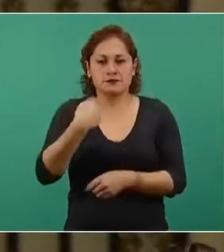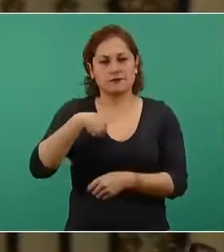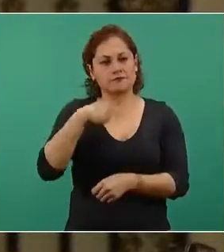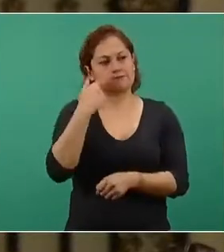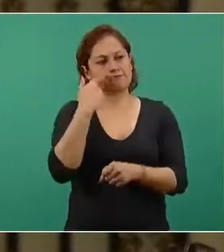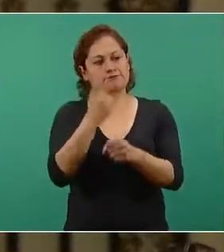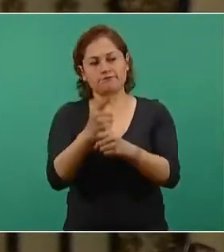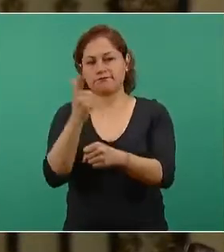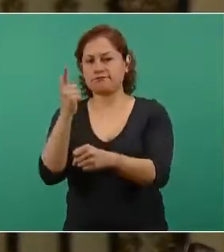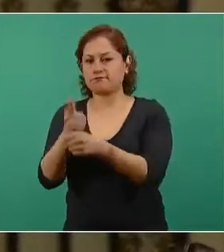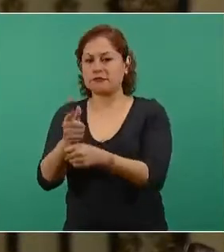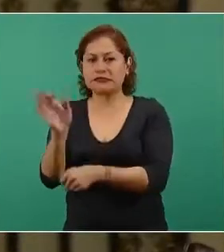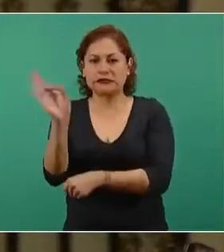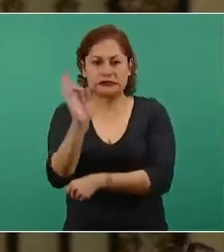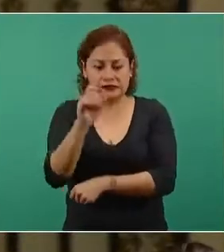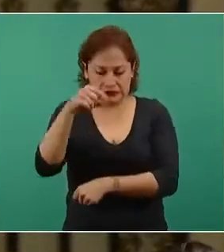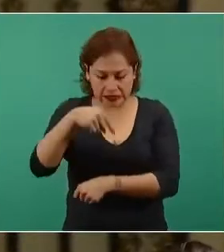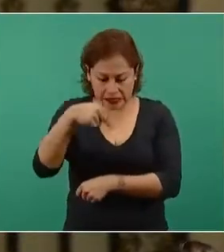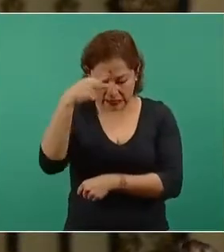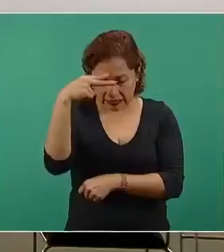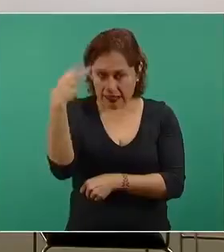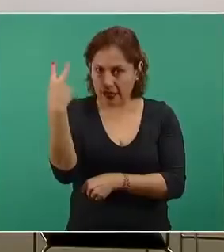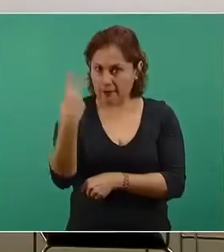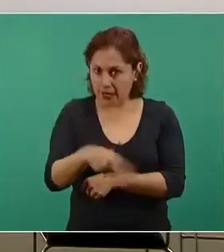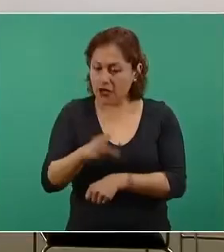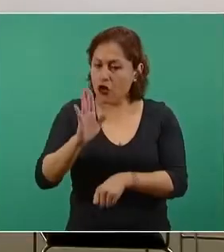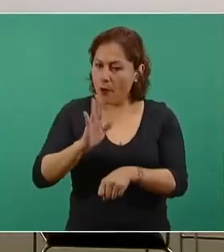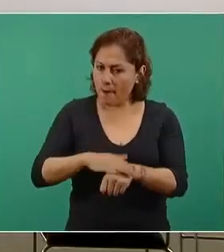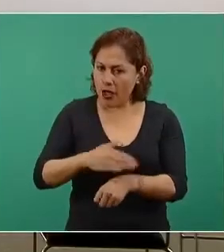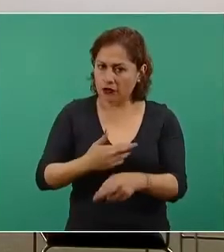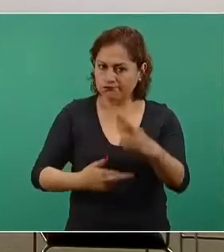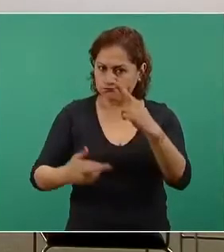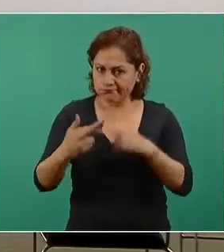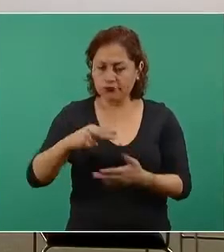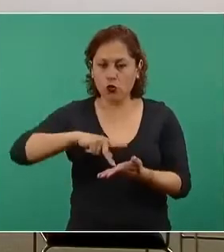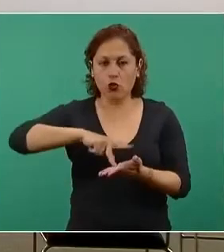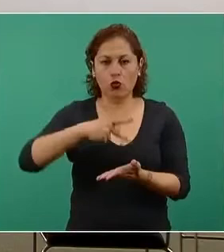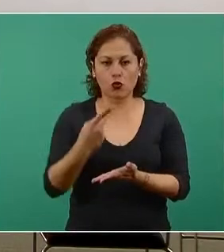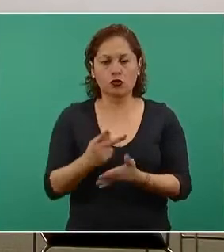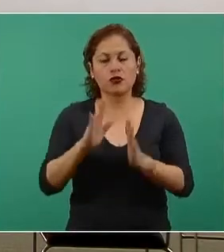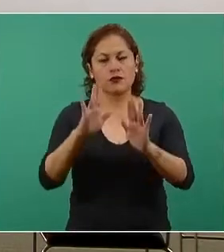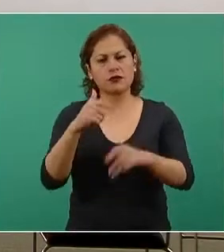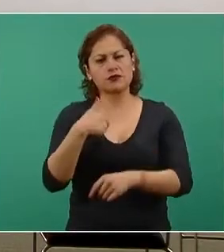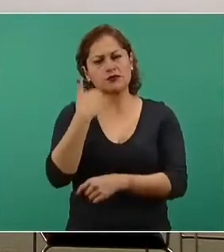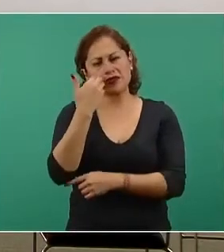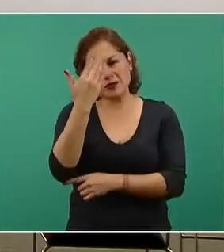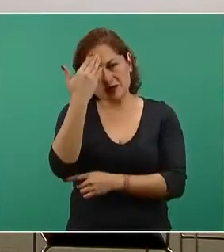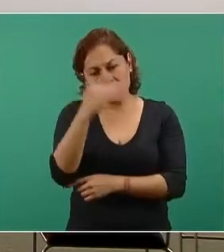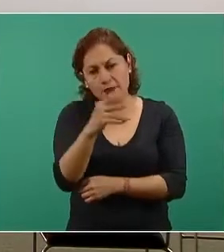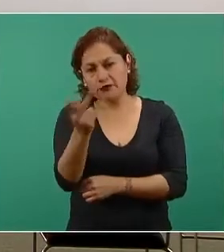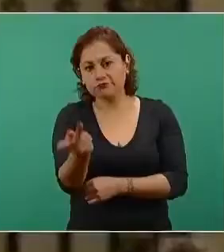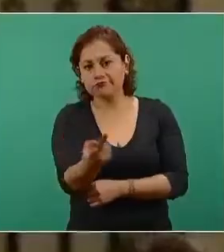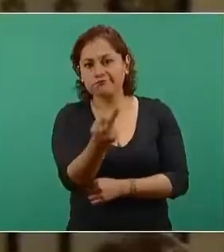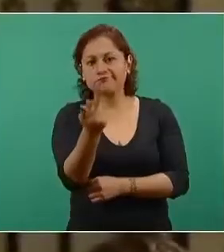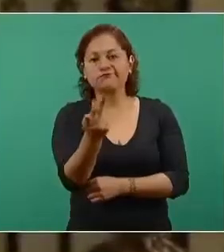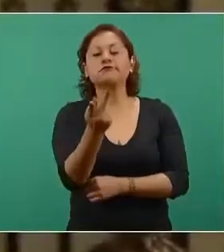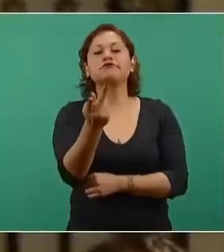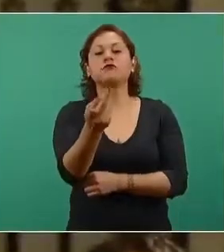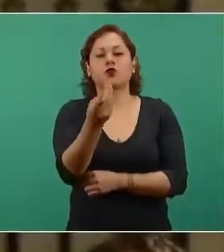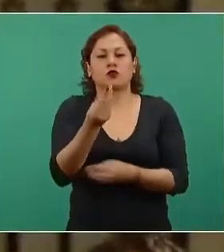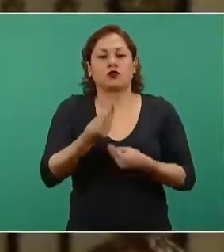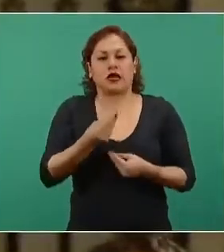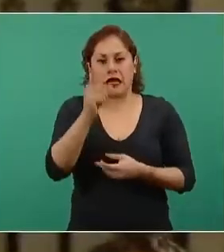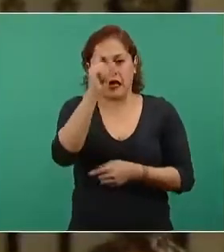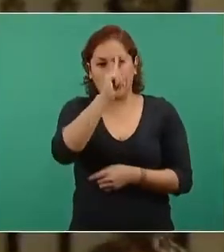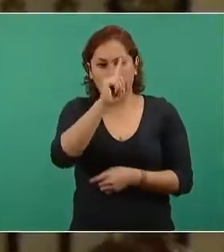llegue a suceder más olas de contagios, quisiera preguntarle qué nos podrían recomendar